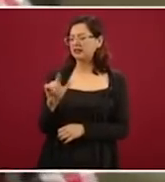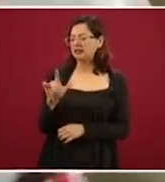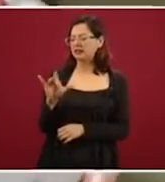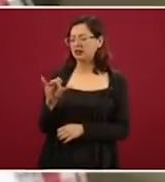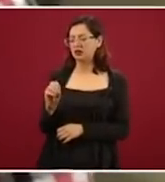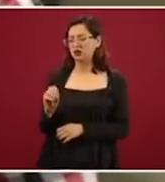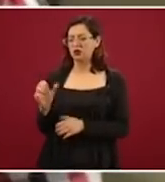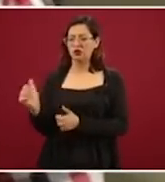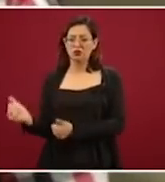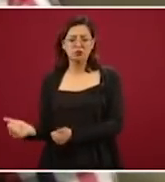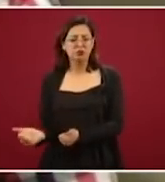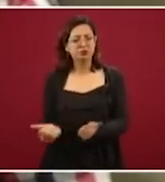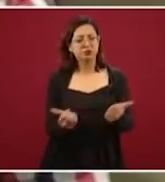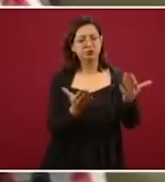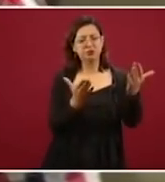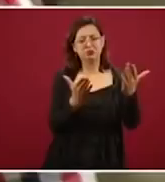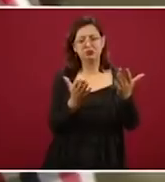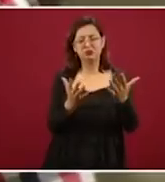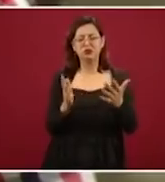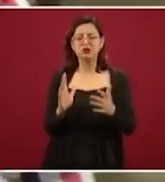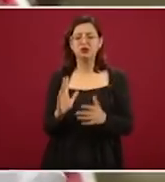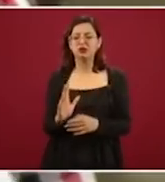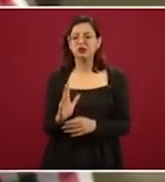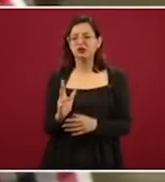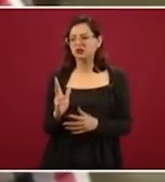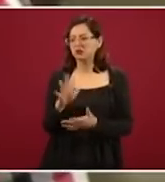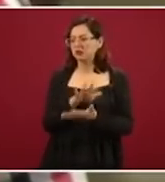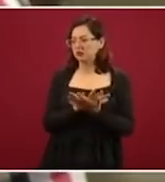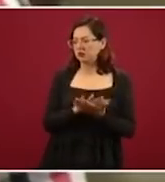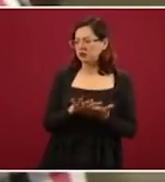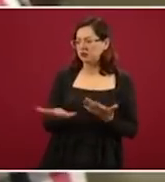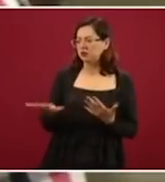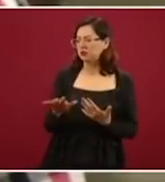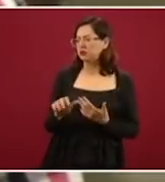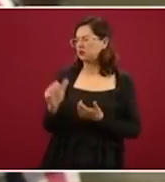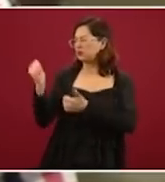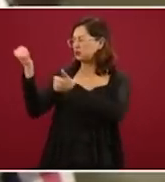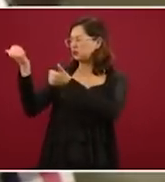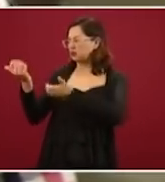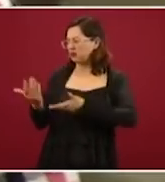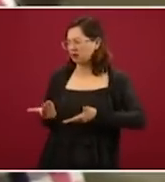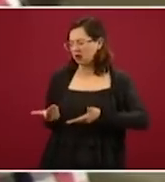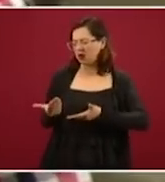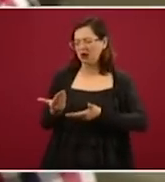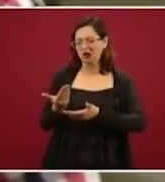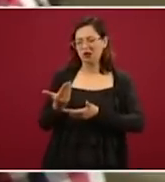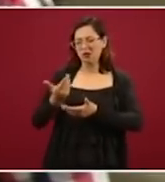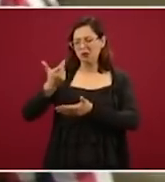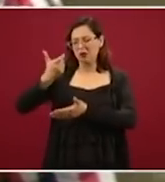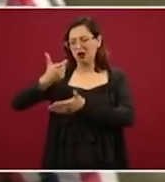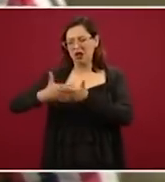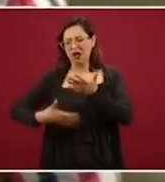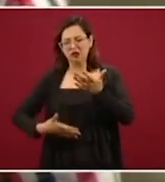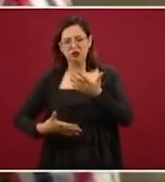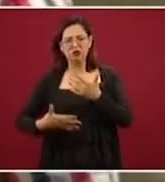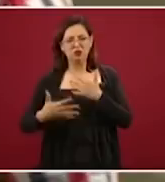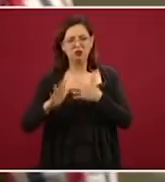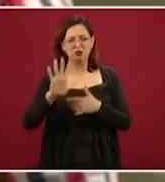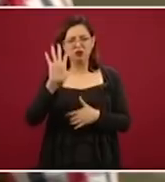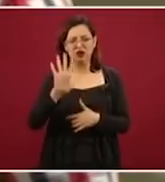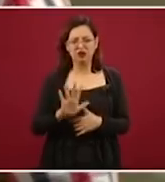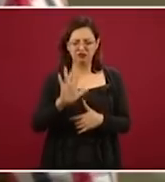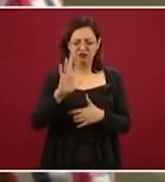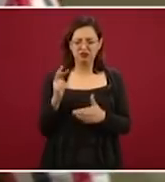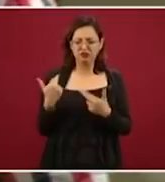porque hay que importarlo a menos precio y casi regalárselo. Esa sería mi pregunta, si se